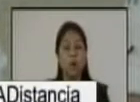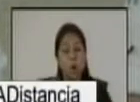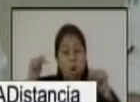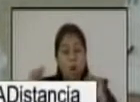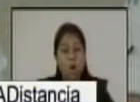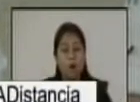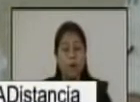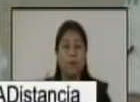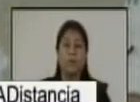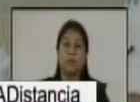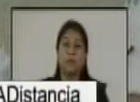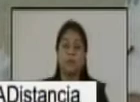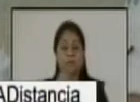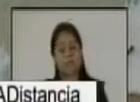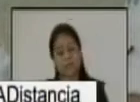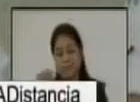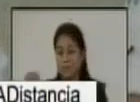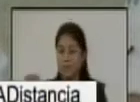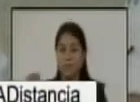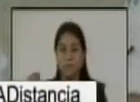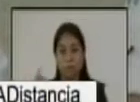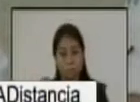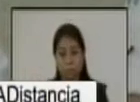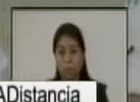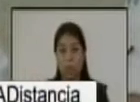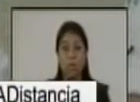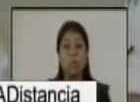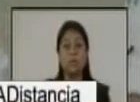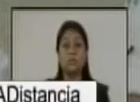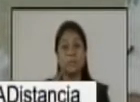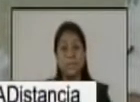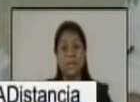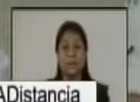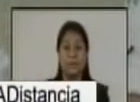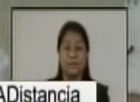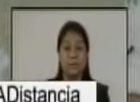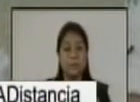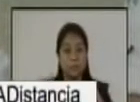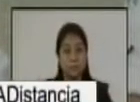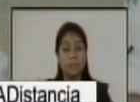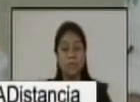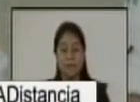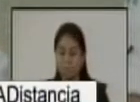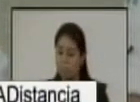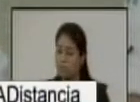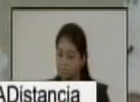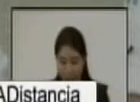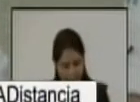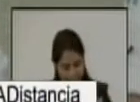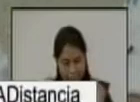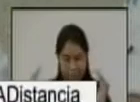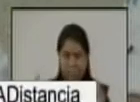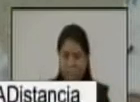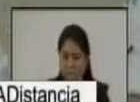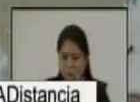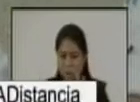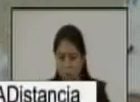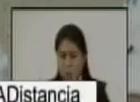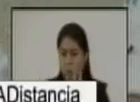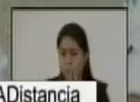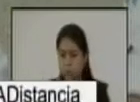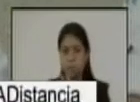nos sacrifiquemos por las futuras generaciones. Tenemos que salir adelante uniéndonos como